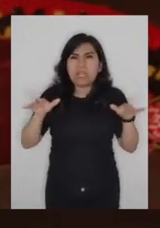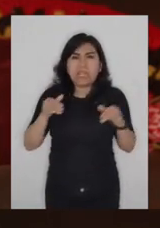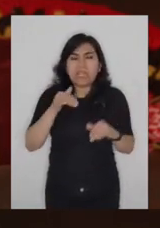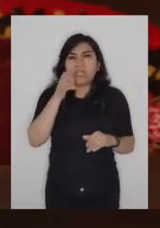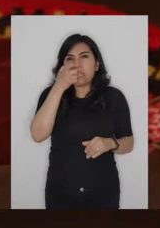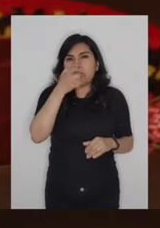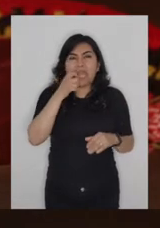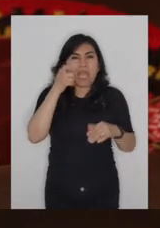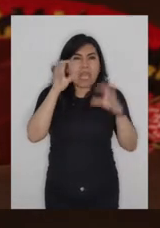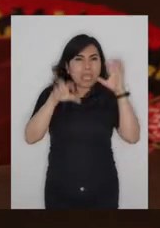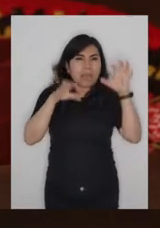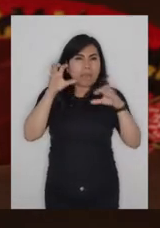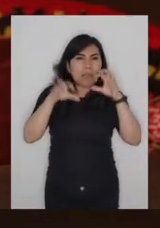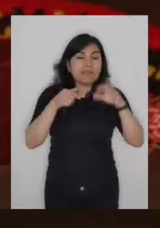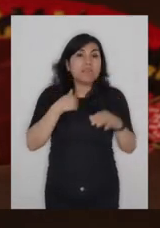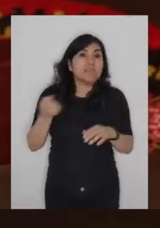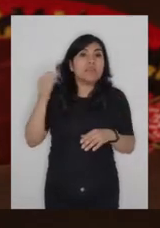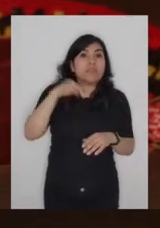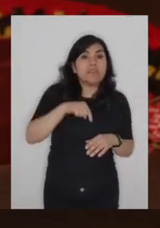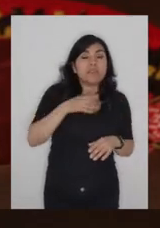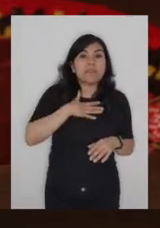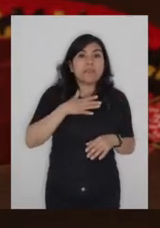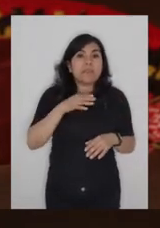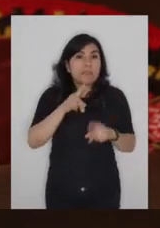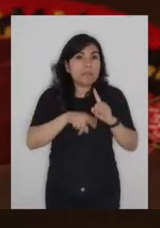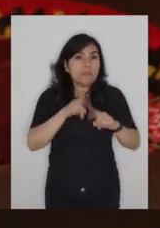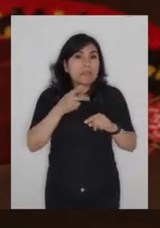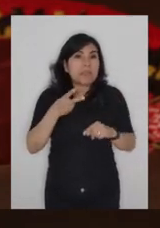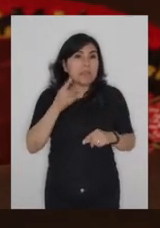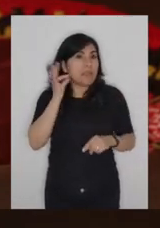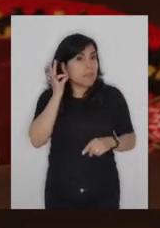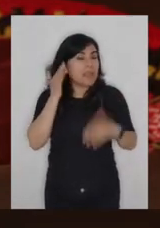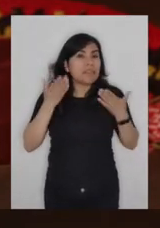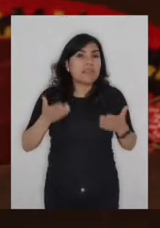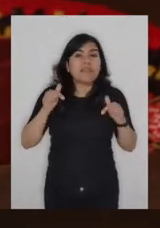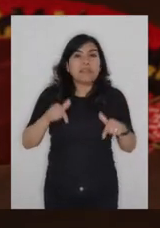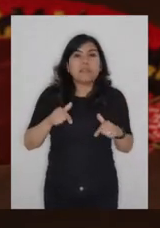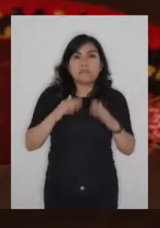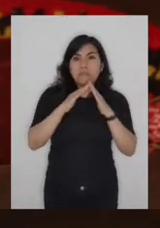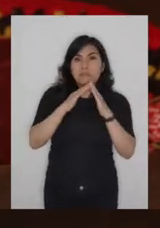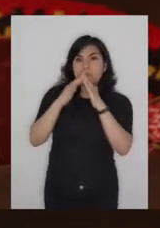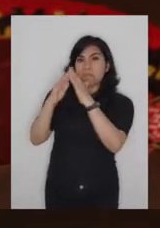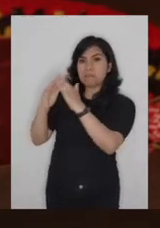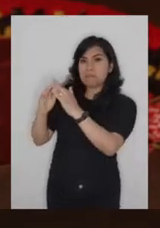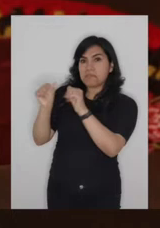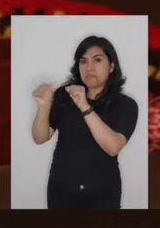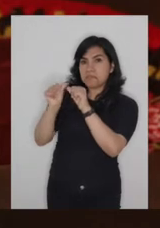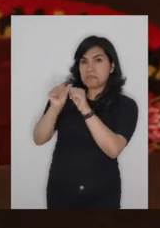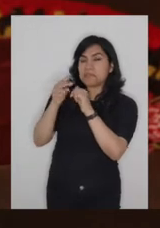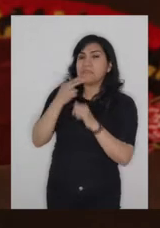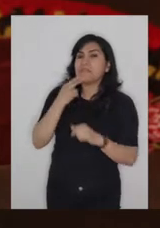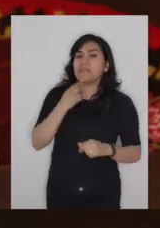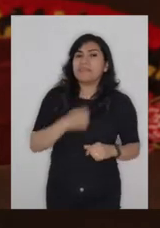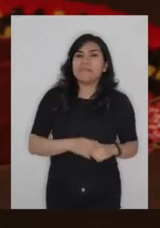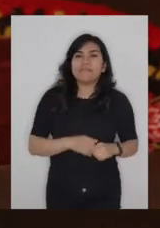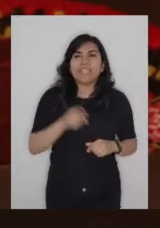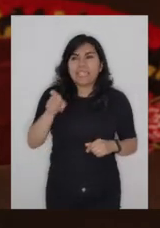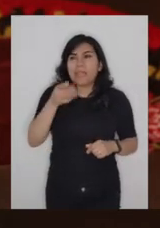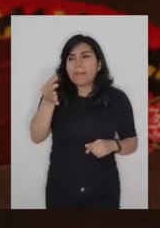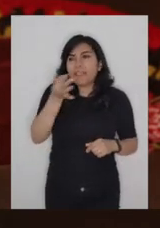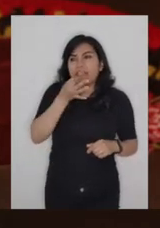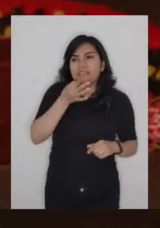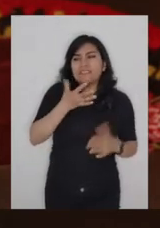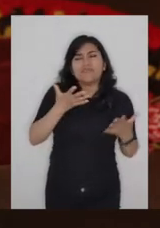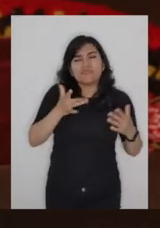me vine yo para acá, y mi prima estaba acá, es su casa que está enfrente. Me dice ella, pucha, ¿sabe qué?